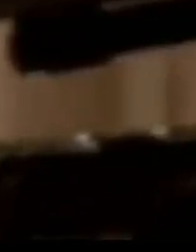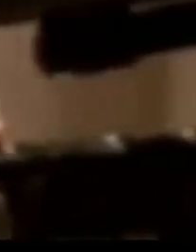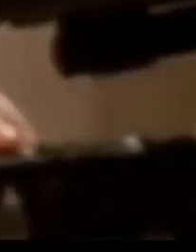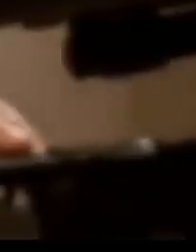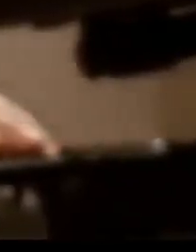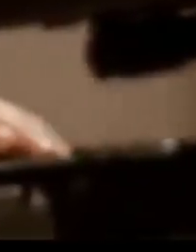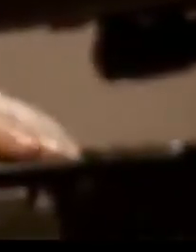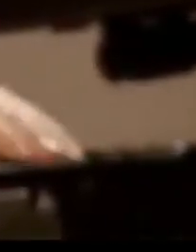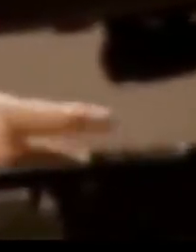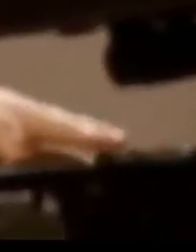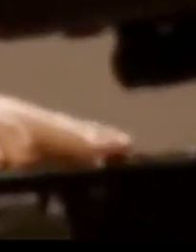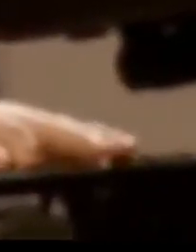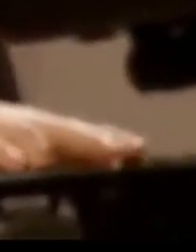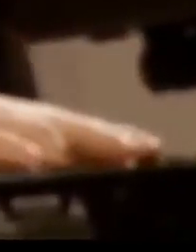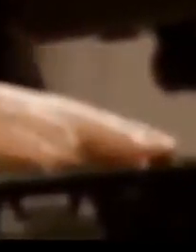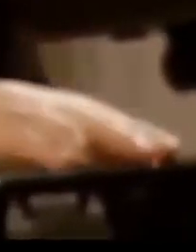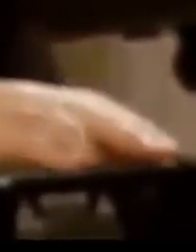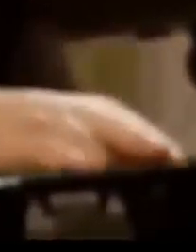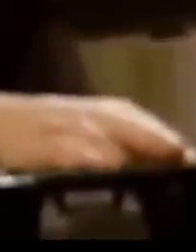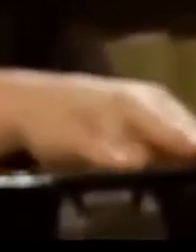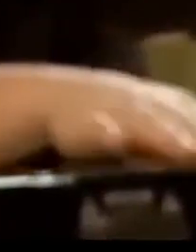al servicio puro de la humanidad.